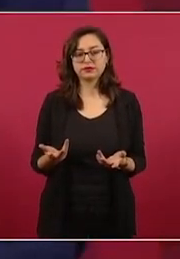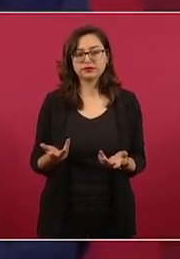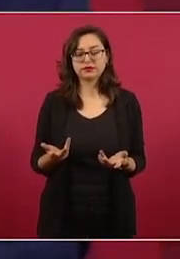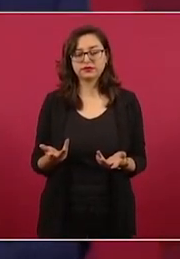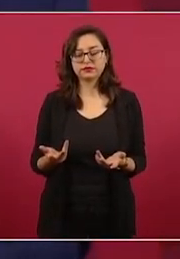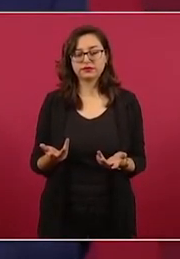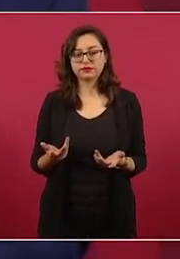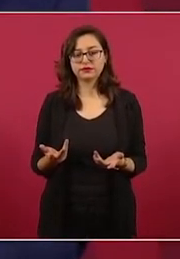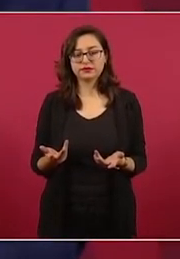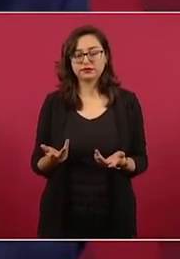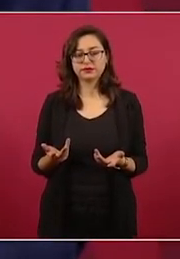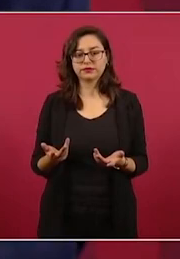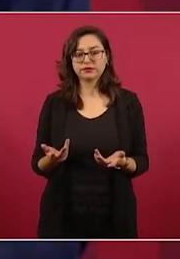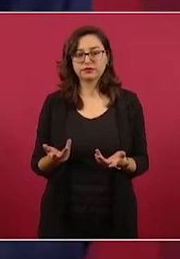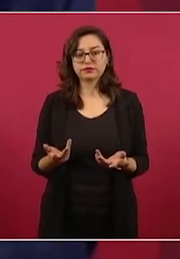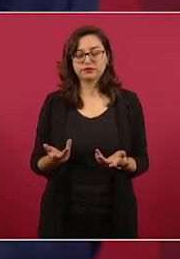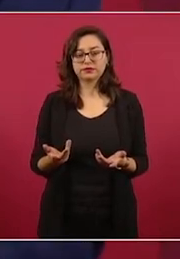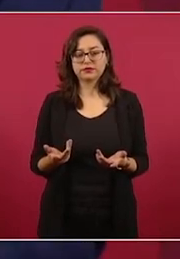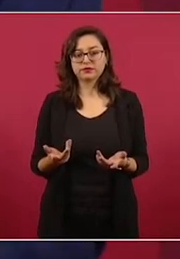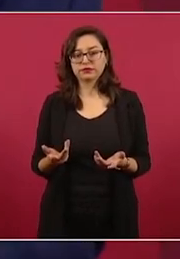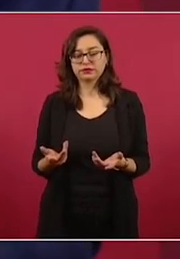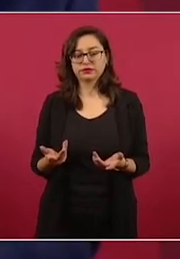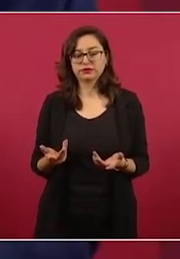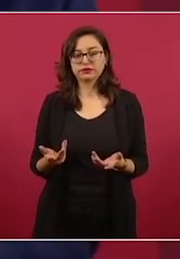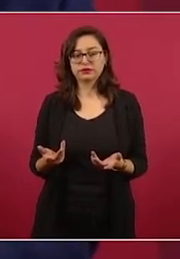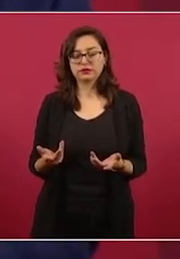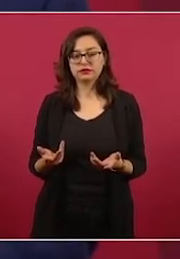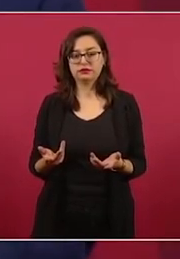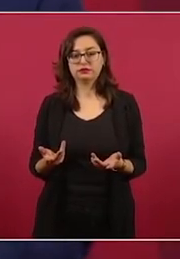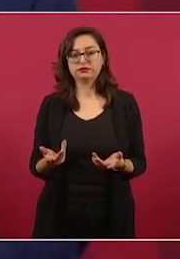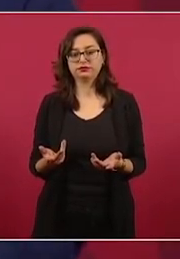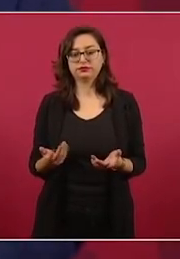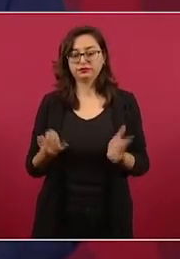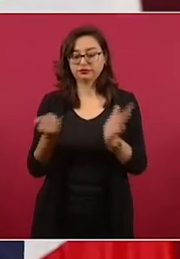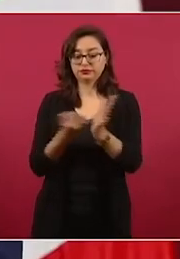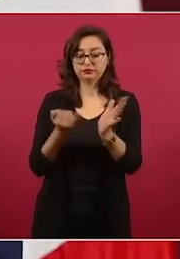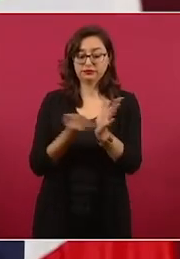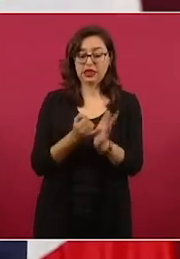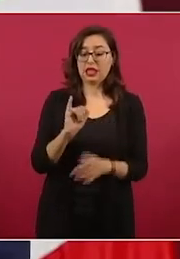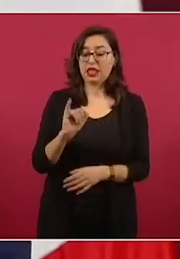El problema de la inflación, un problema mundial,